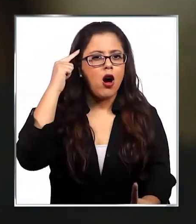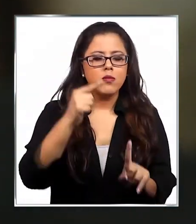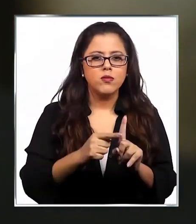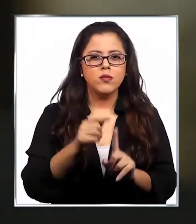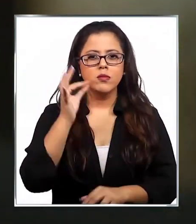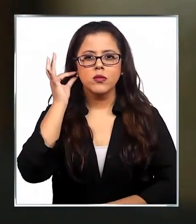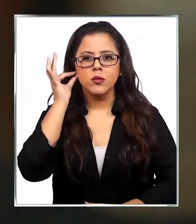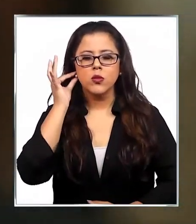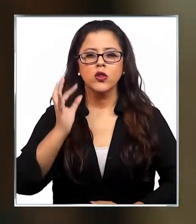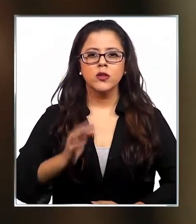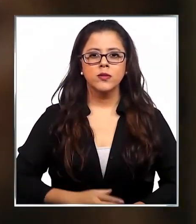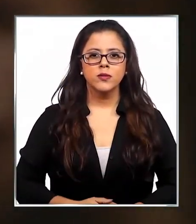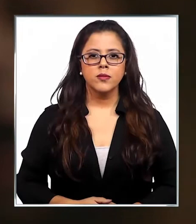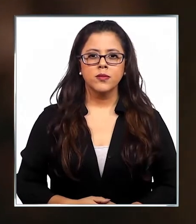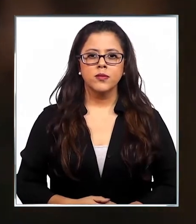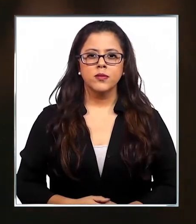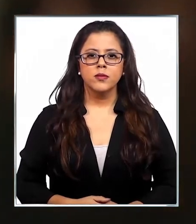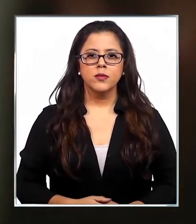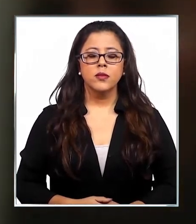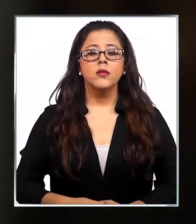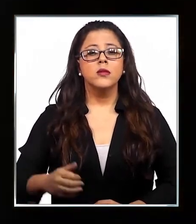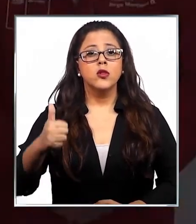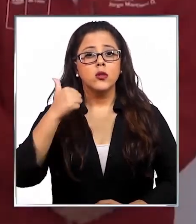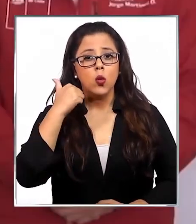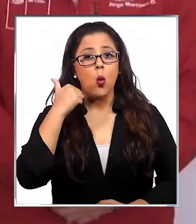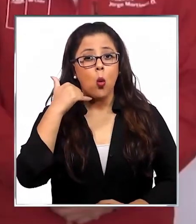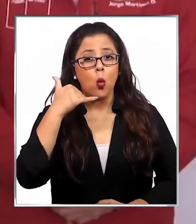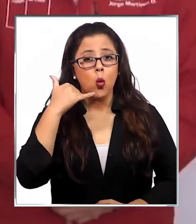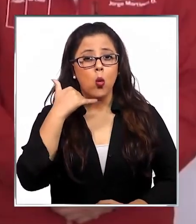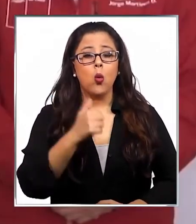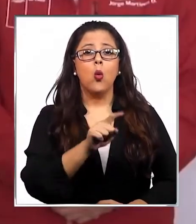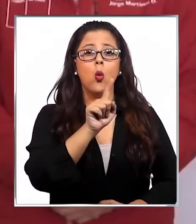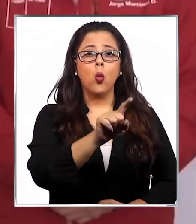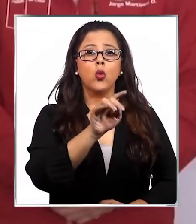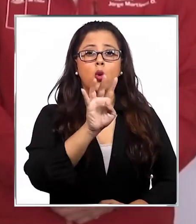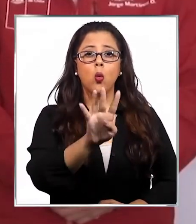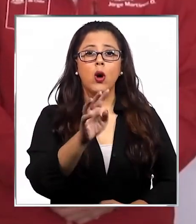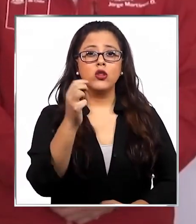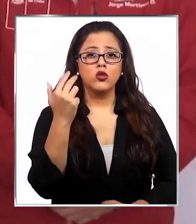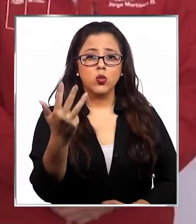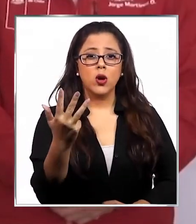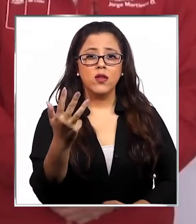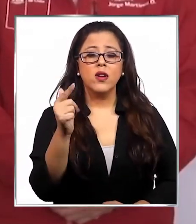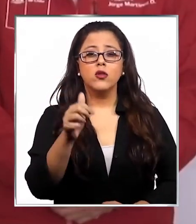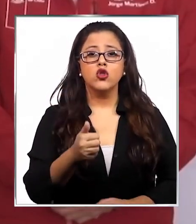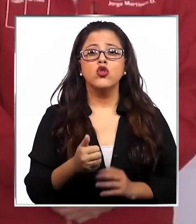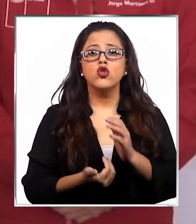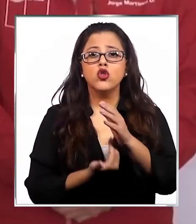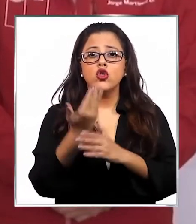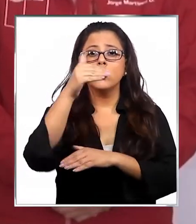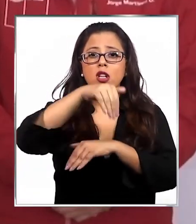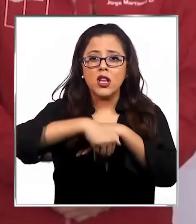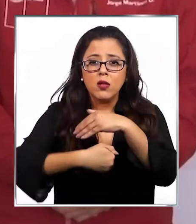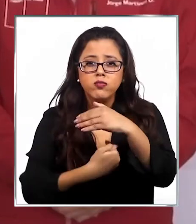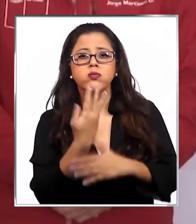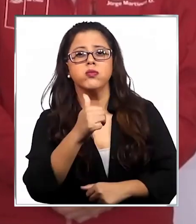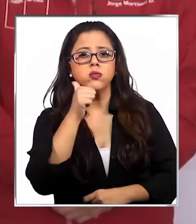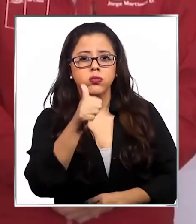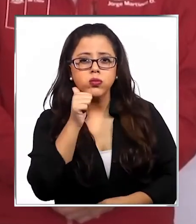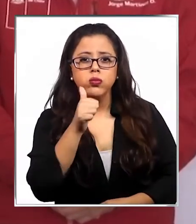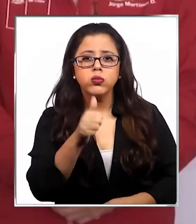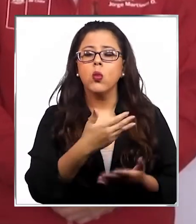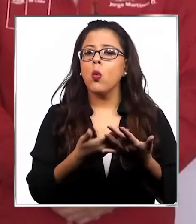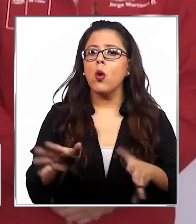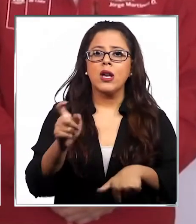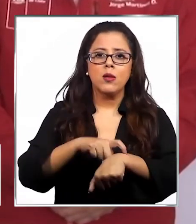mujeres. Tenemos nuestro fono denuncia, el 149, el cual funciona todo el día, toda la noche. En